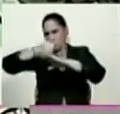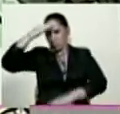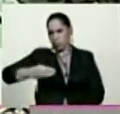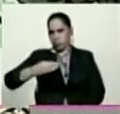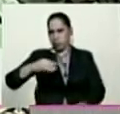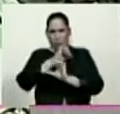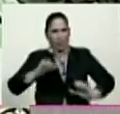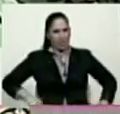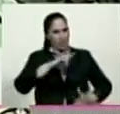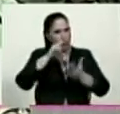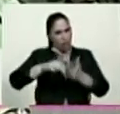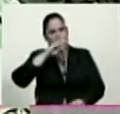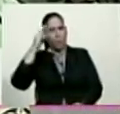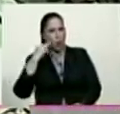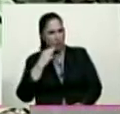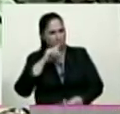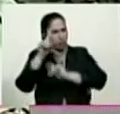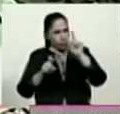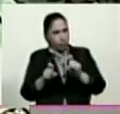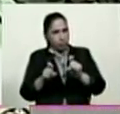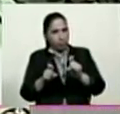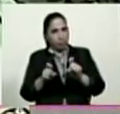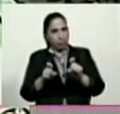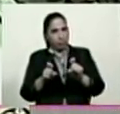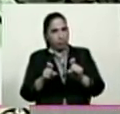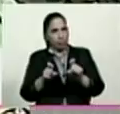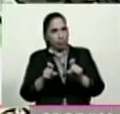de la Fuerza Armada Nacional Bolivariana?